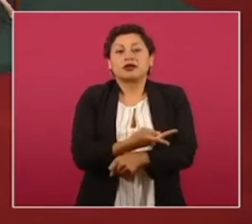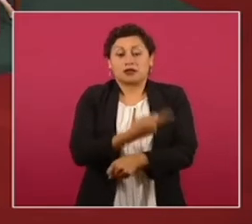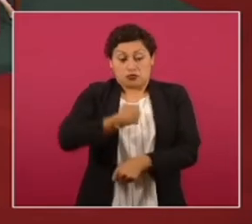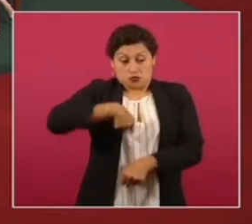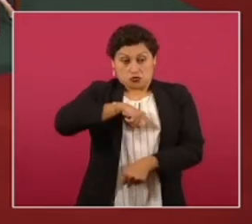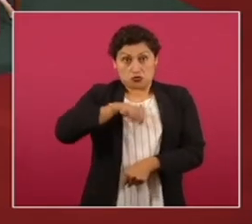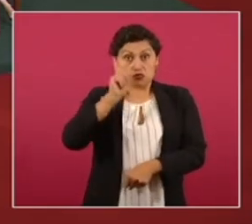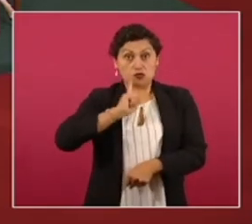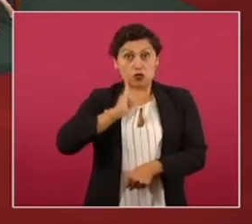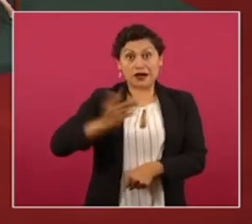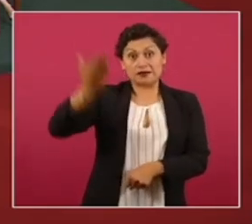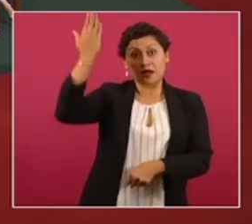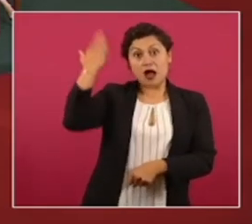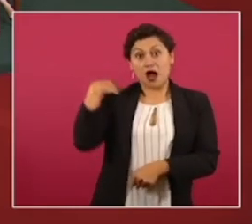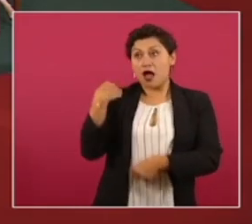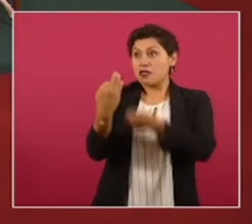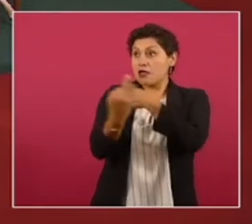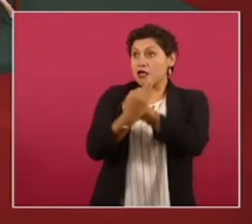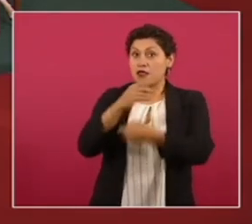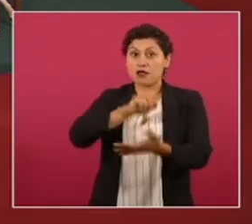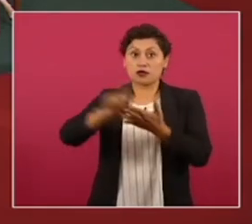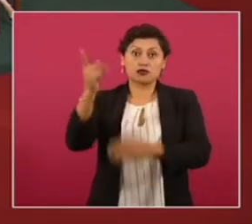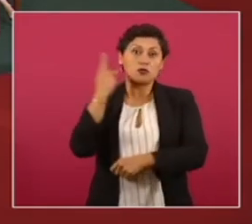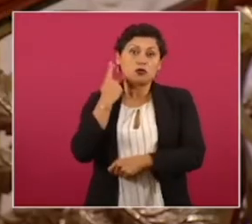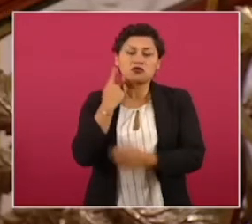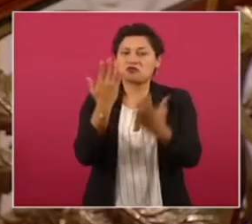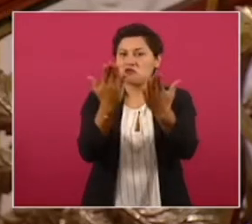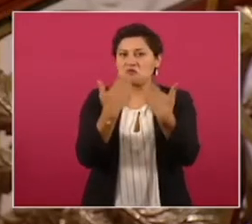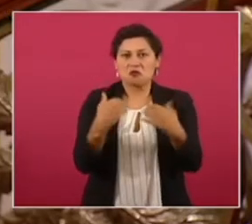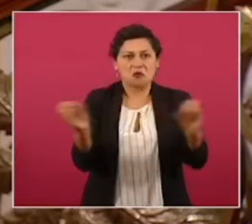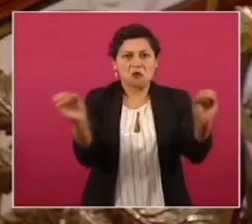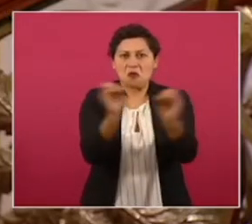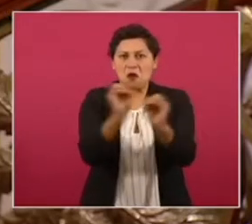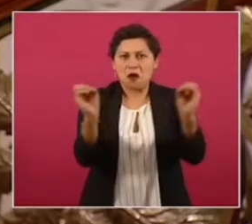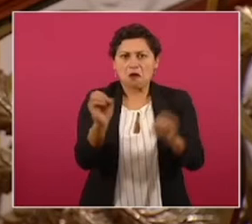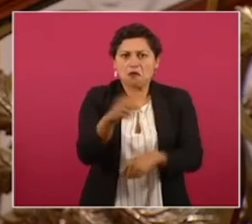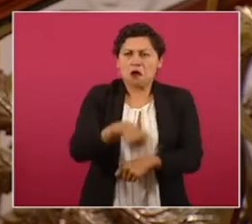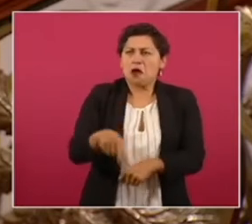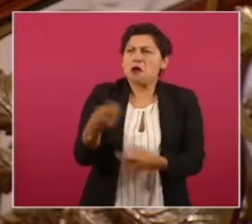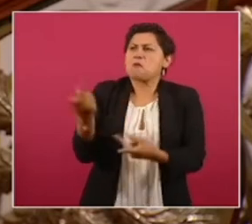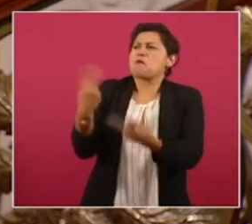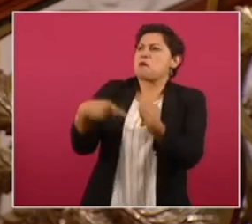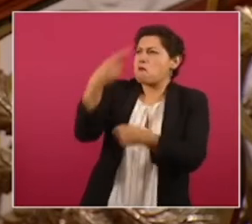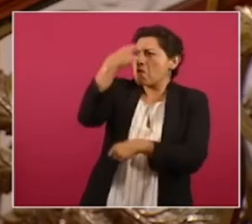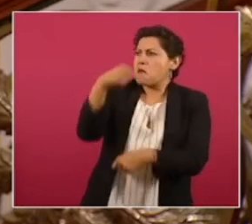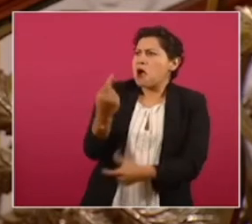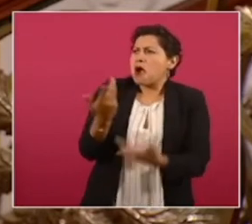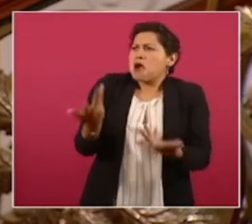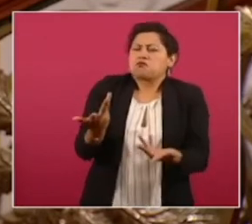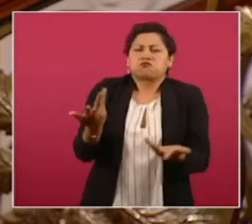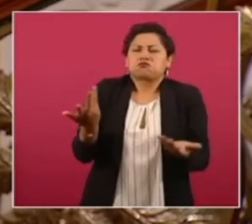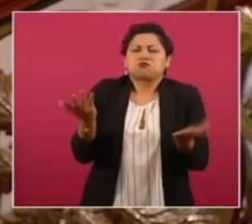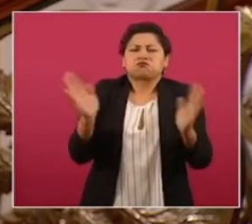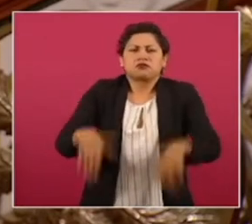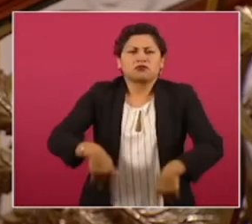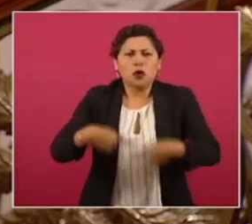derechos políticos, sino ni siquiera se consideraba relevante que estuviésemos informadas de los asuntos